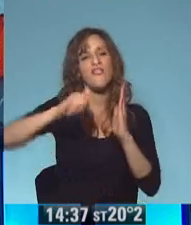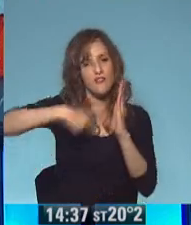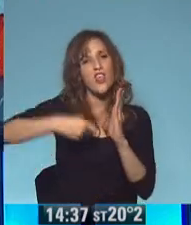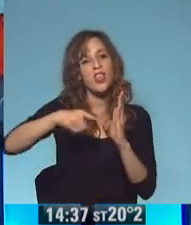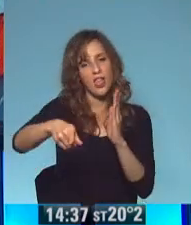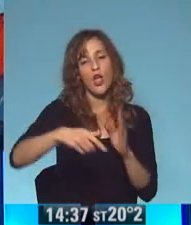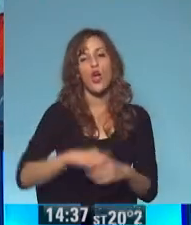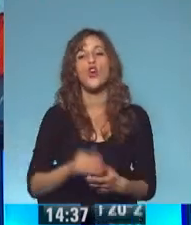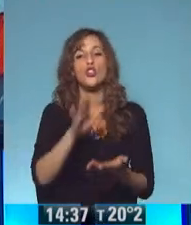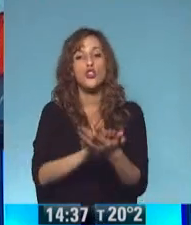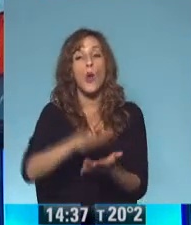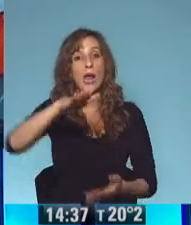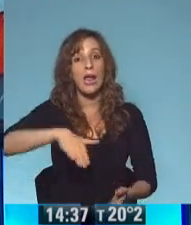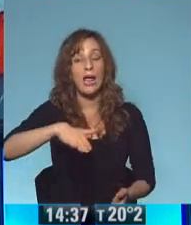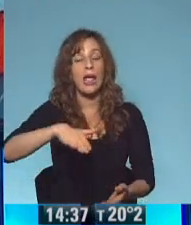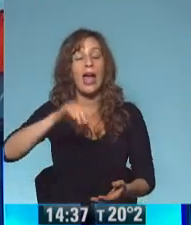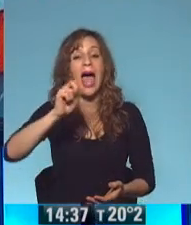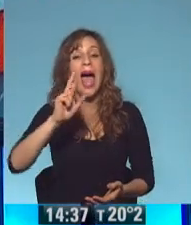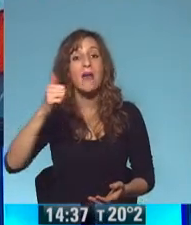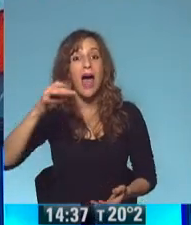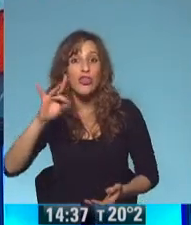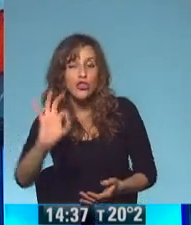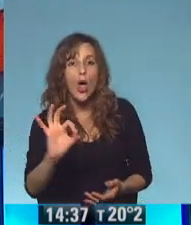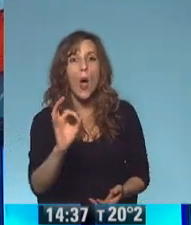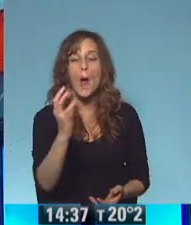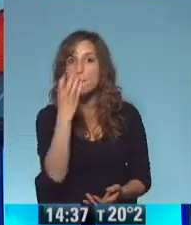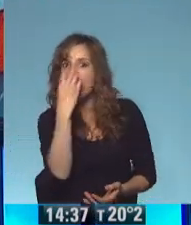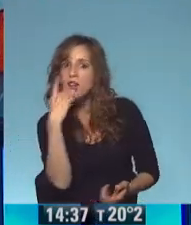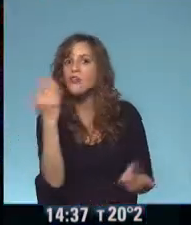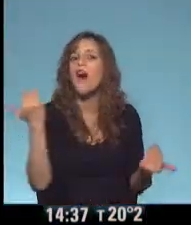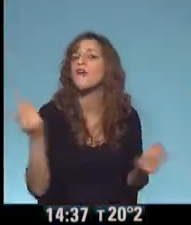Presten atención, que es un clown que camina siguiendo, parece que sigue pistas.